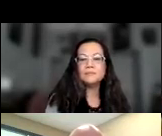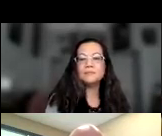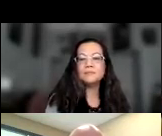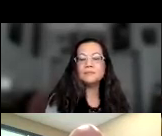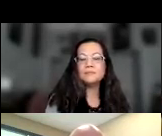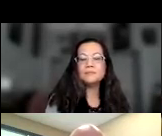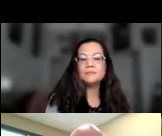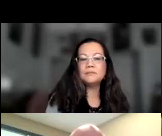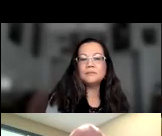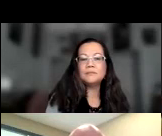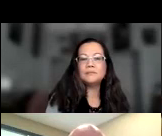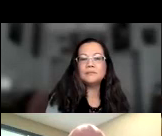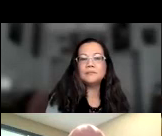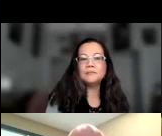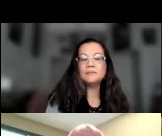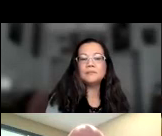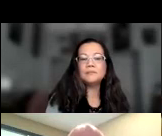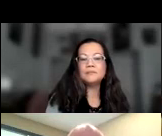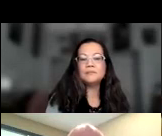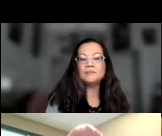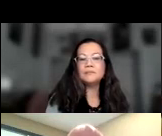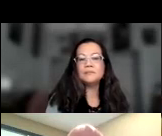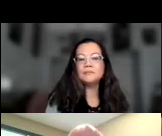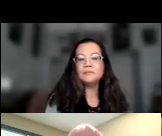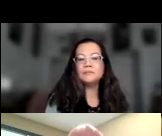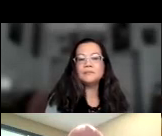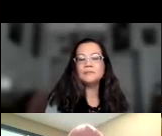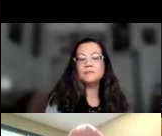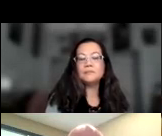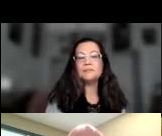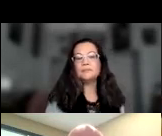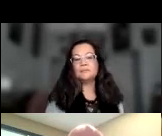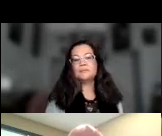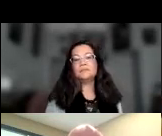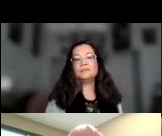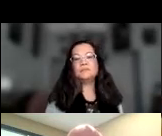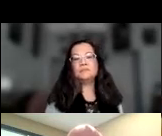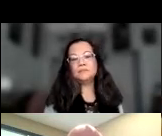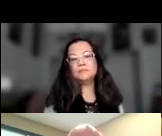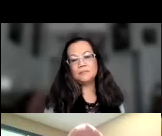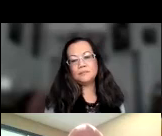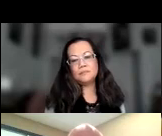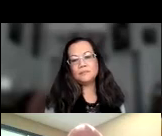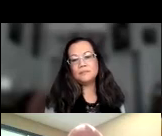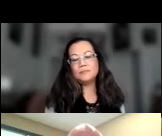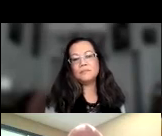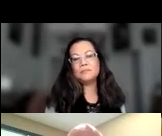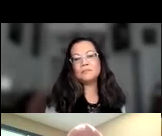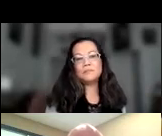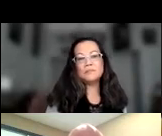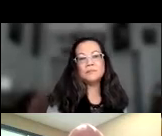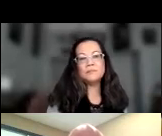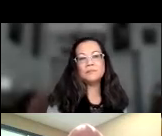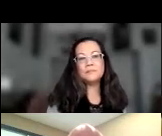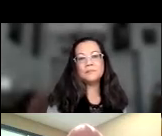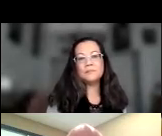lo vamos a poner disponible y tener acceso a las grabaciones en inglés y en español, y